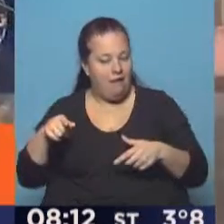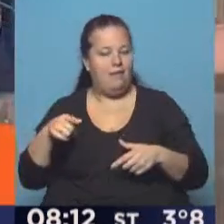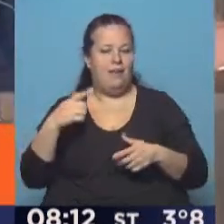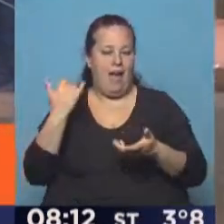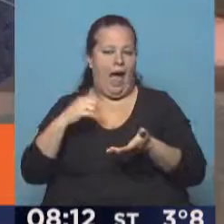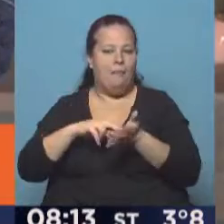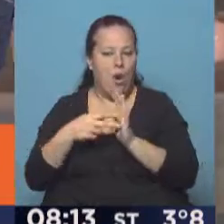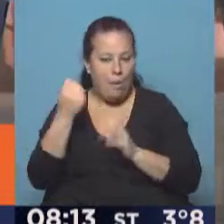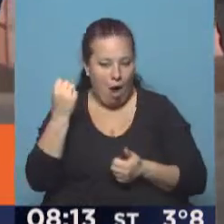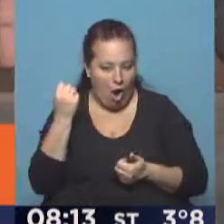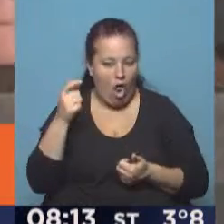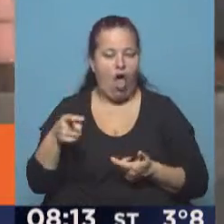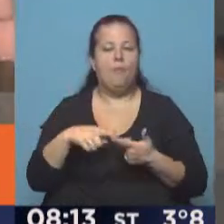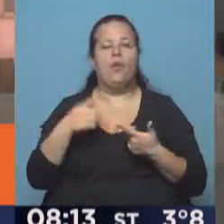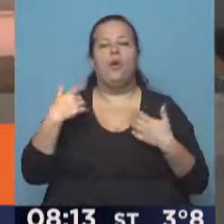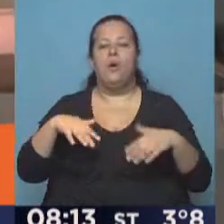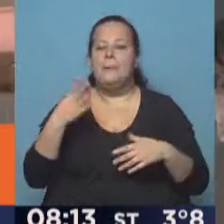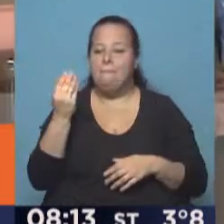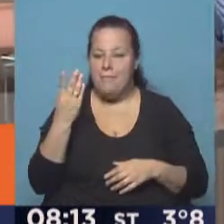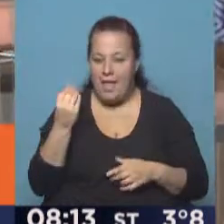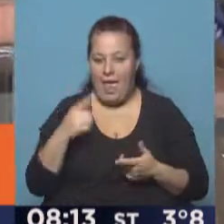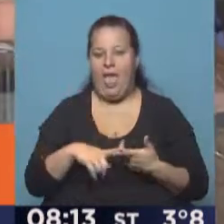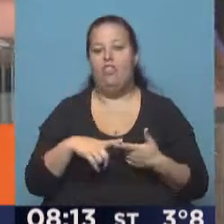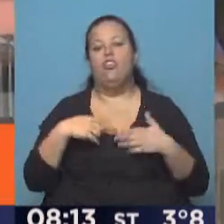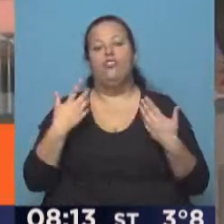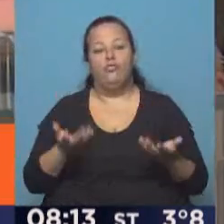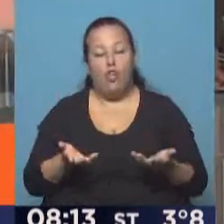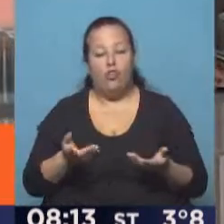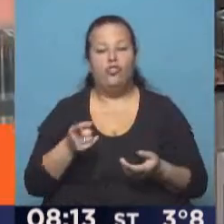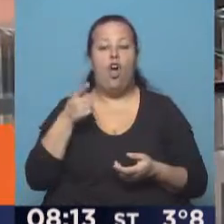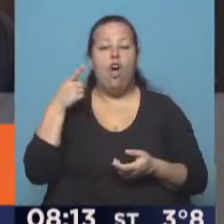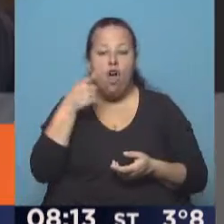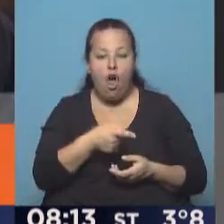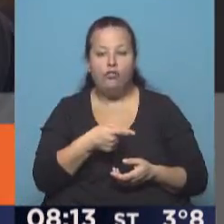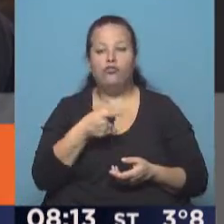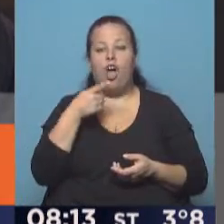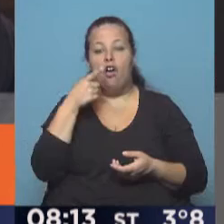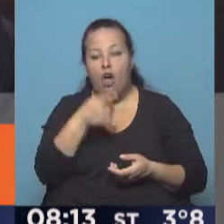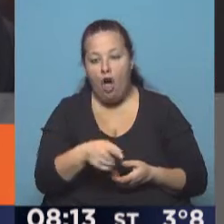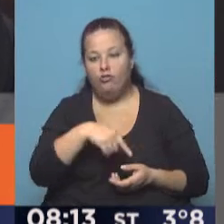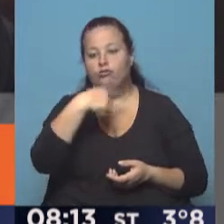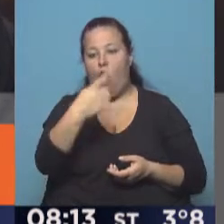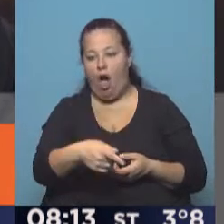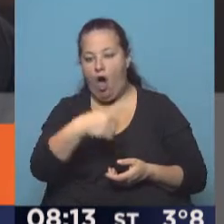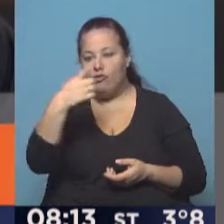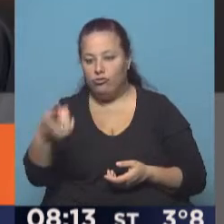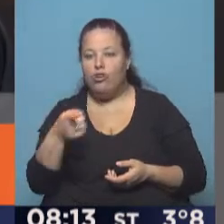muchos problemas económicos, tiene muchos miedos, ¿no? Entonces, contra los otros,